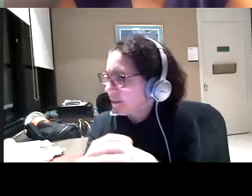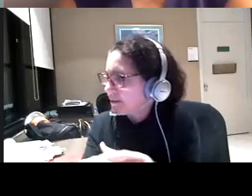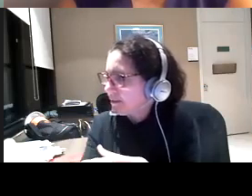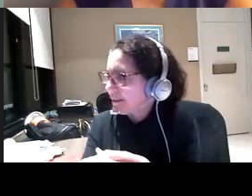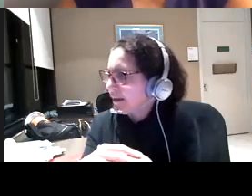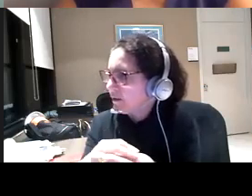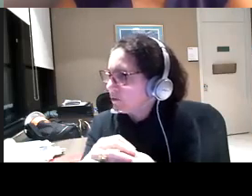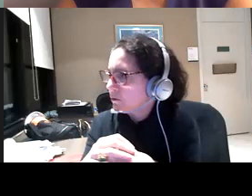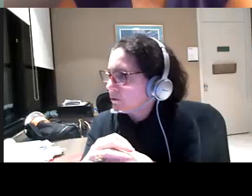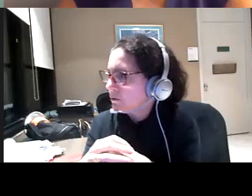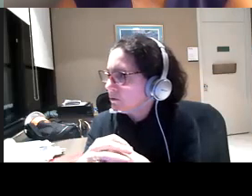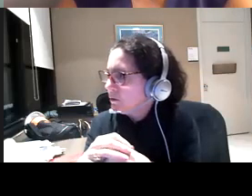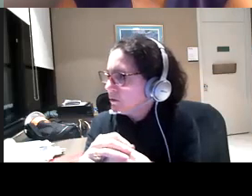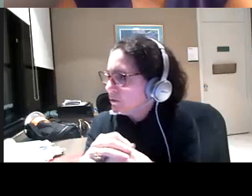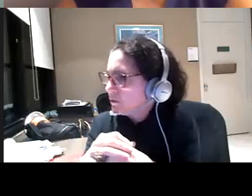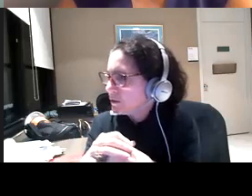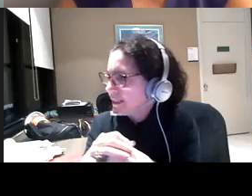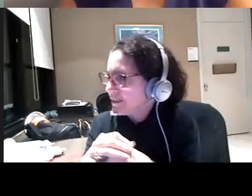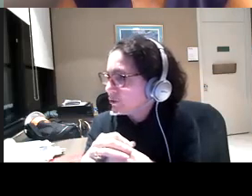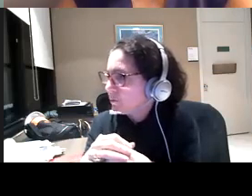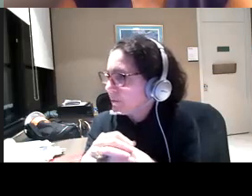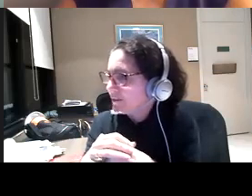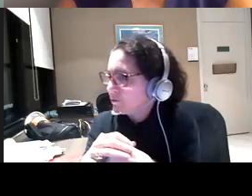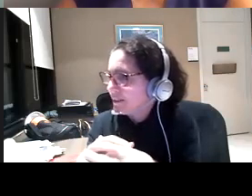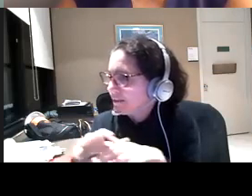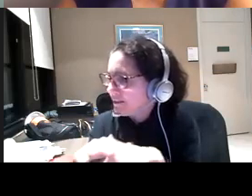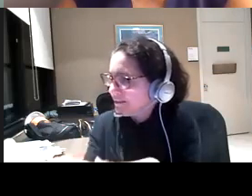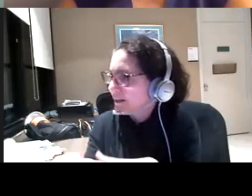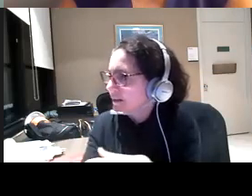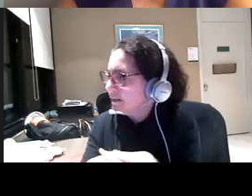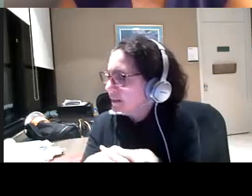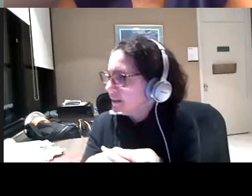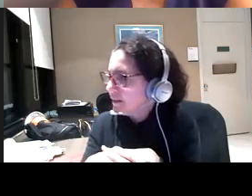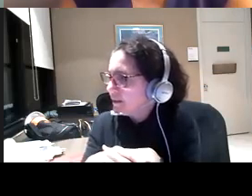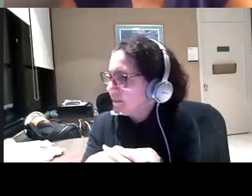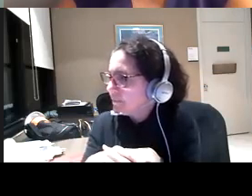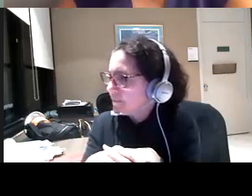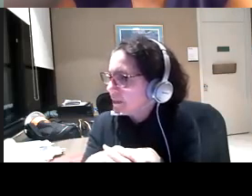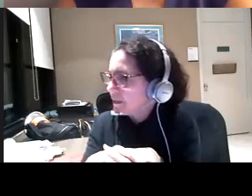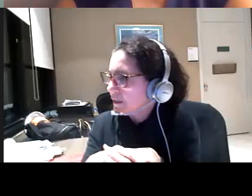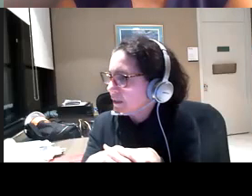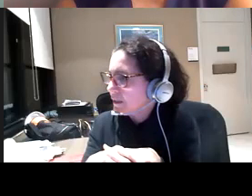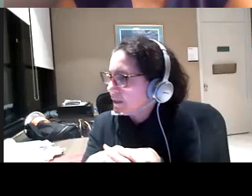esa flexibilidad o sería solo para el estudiante que está